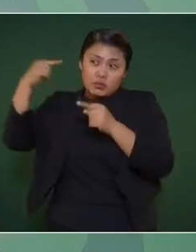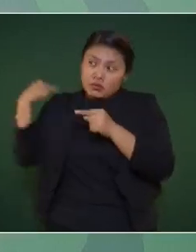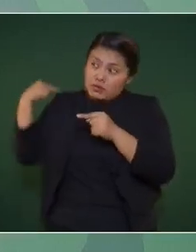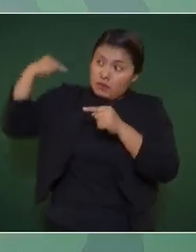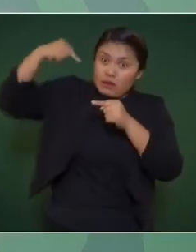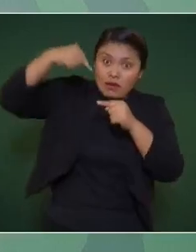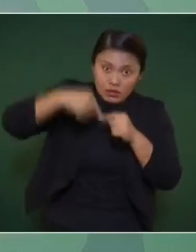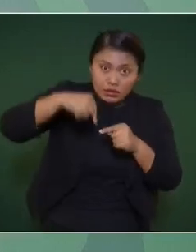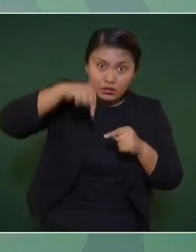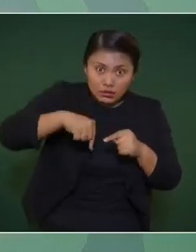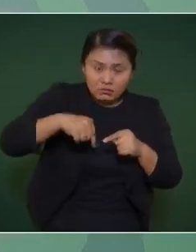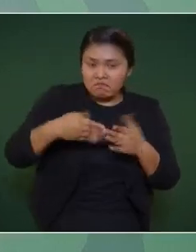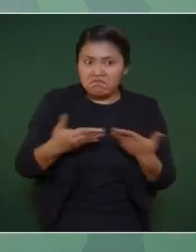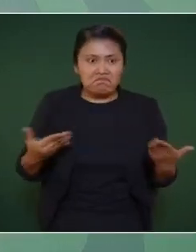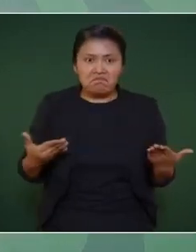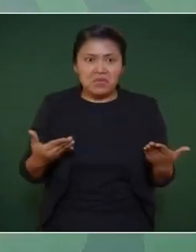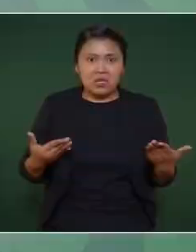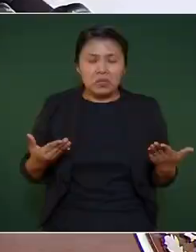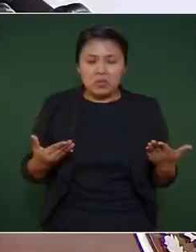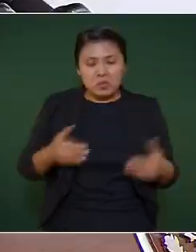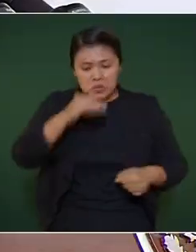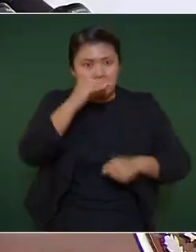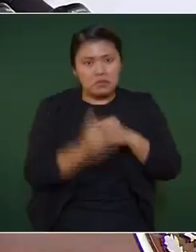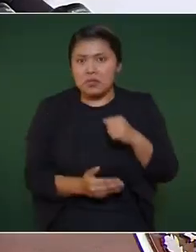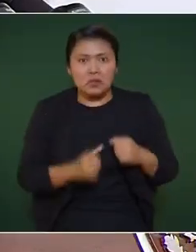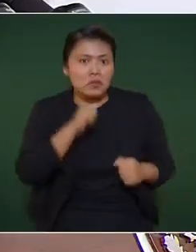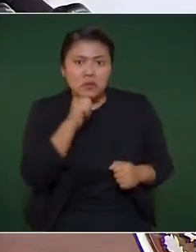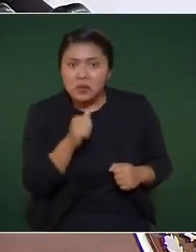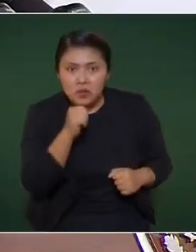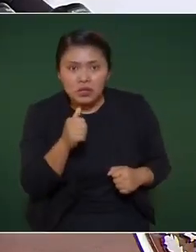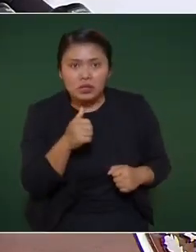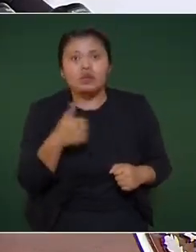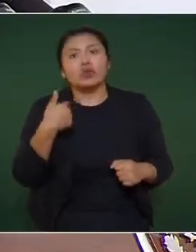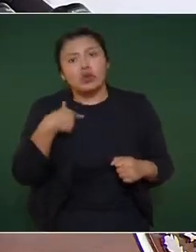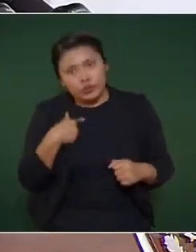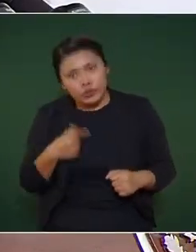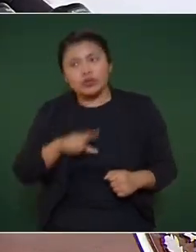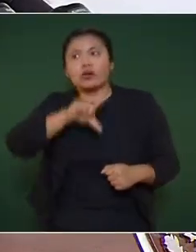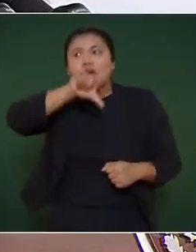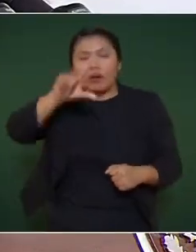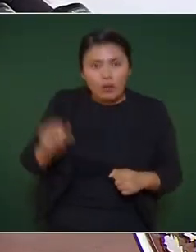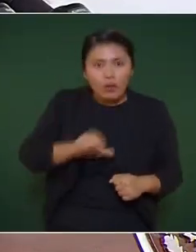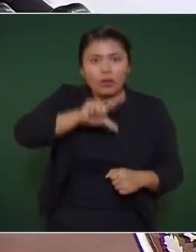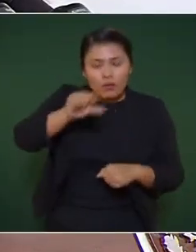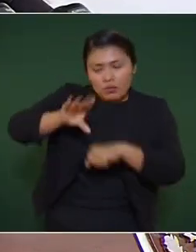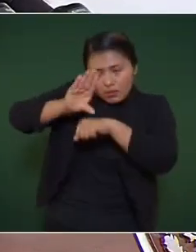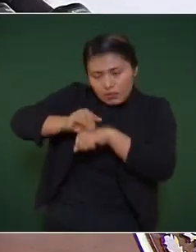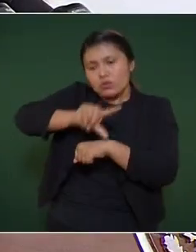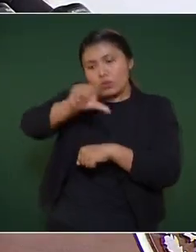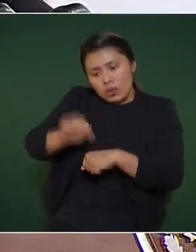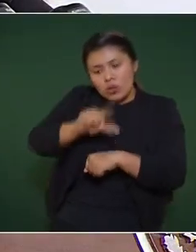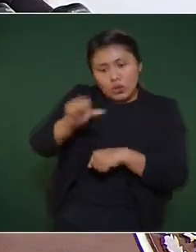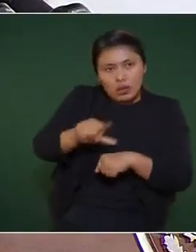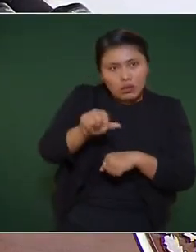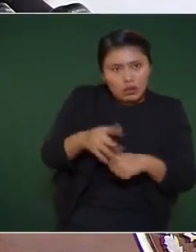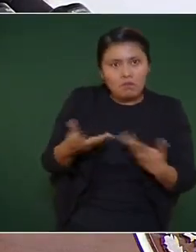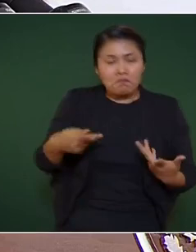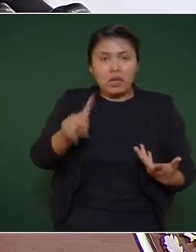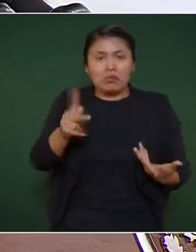este contrato y se han dado prórrogas para que se termine, porque eso ha